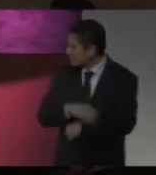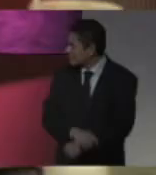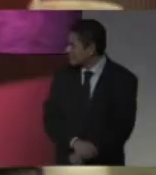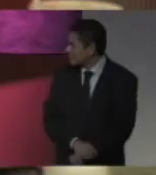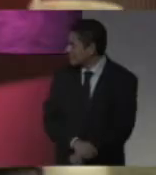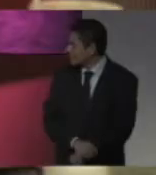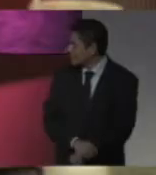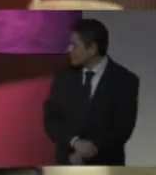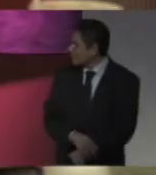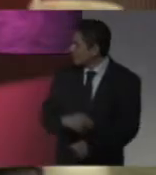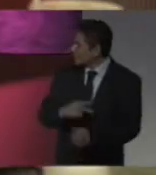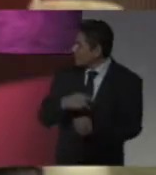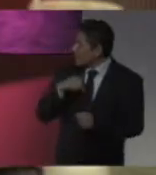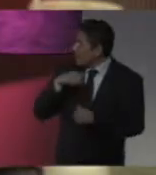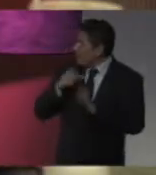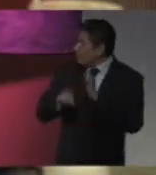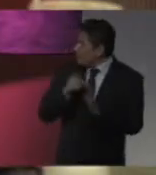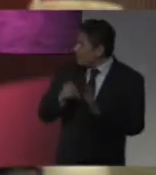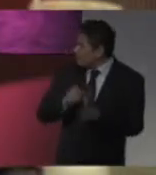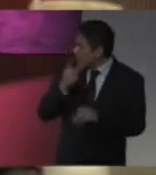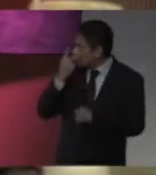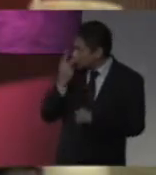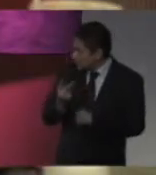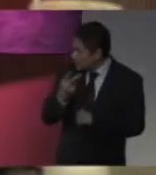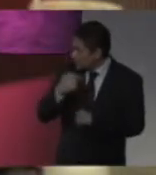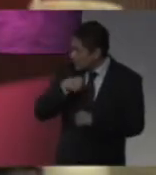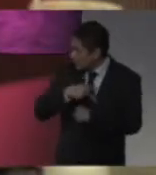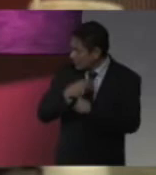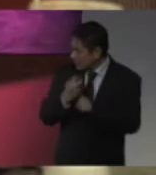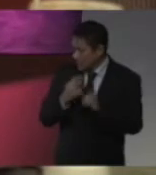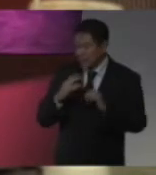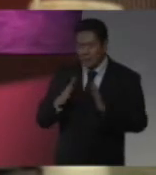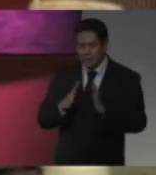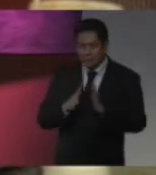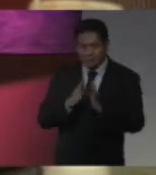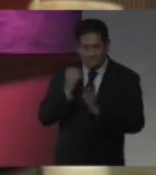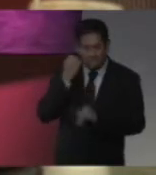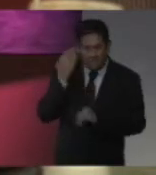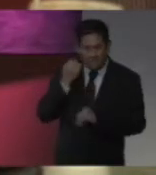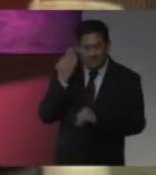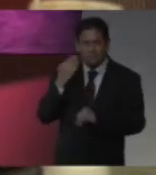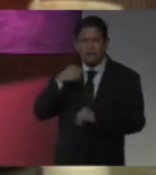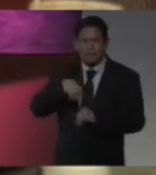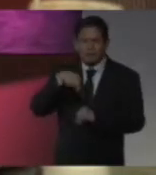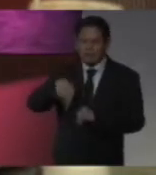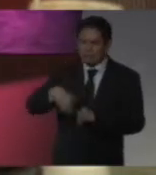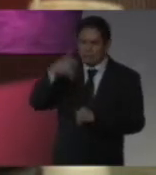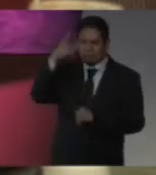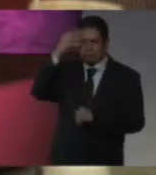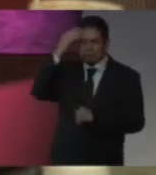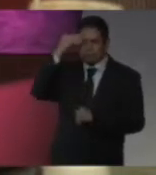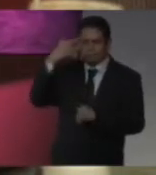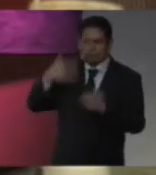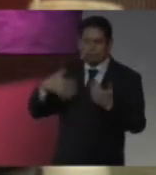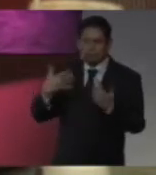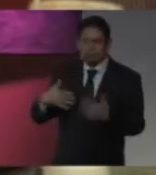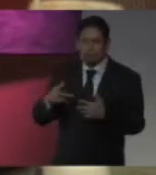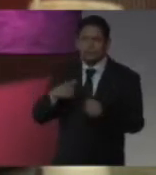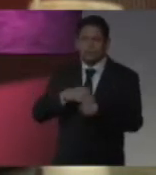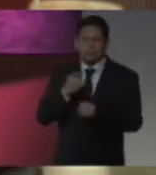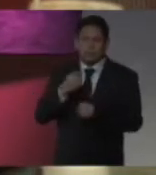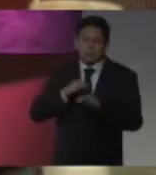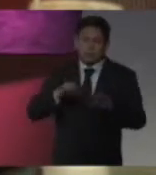por invitarme por segunda vez a este congreso, donde yo he aprendido muchísimo, y porque también me obliga a